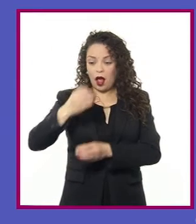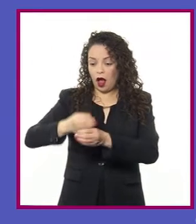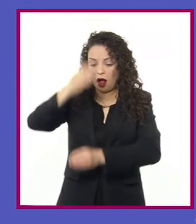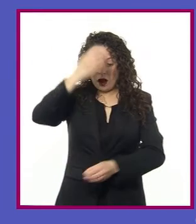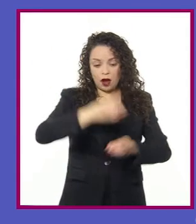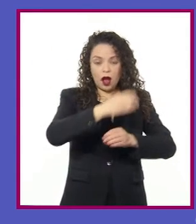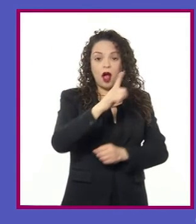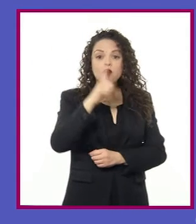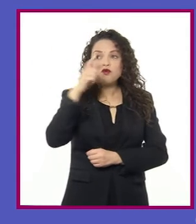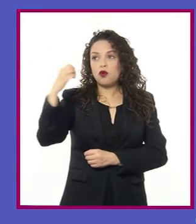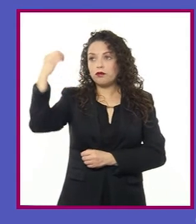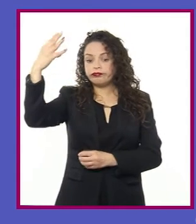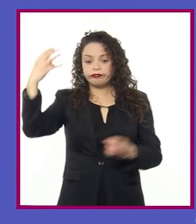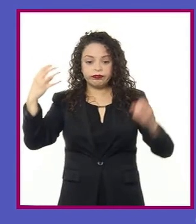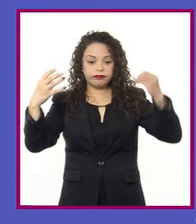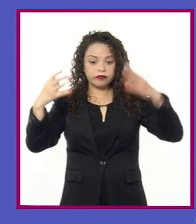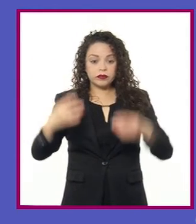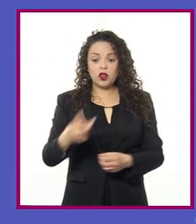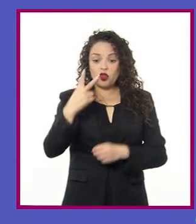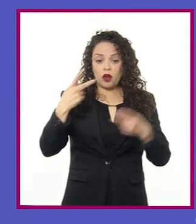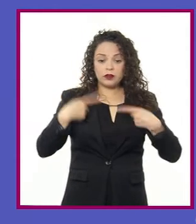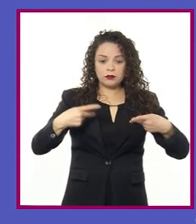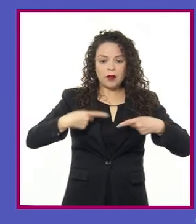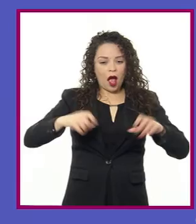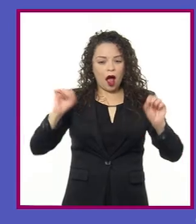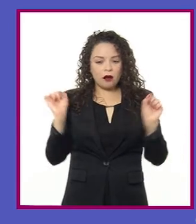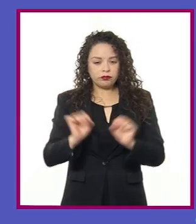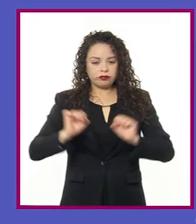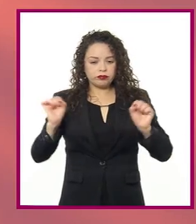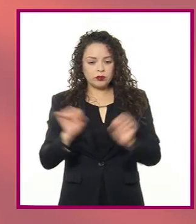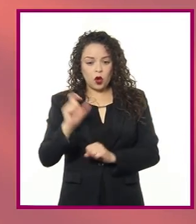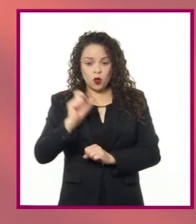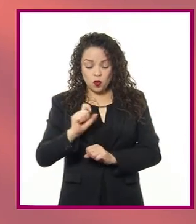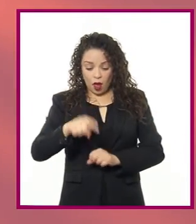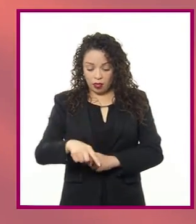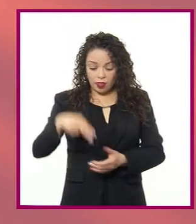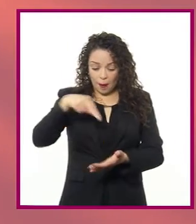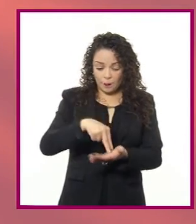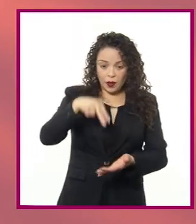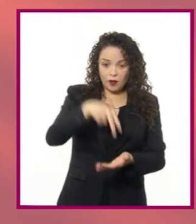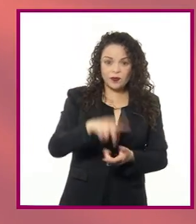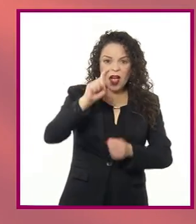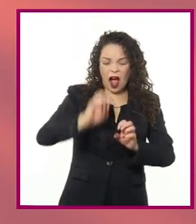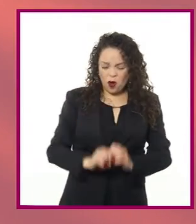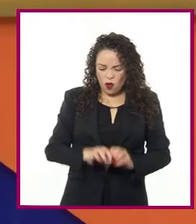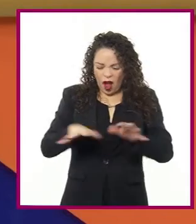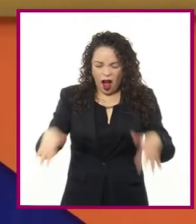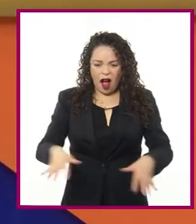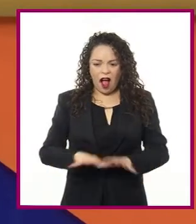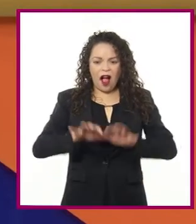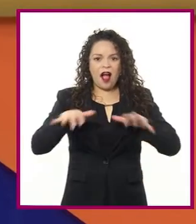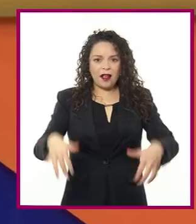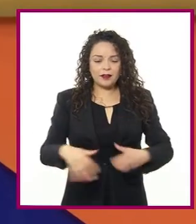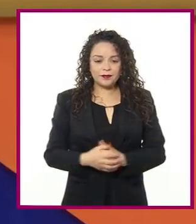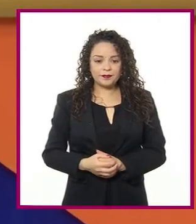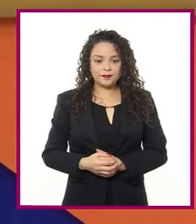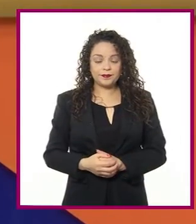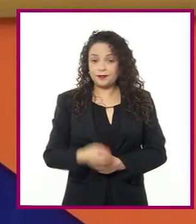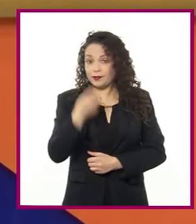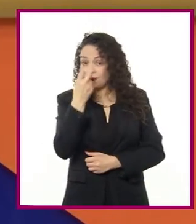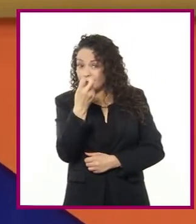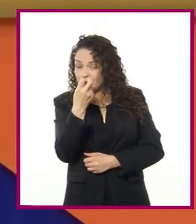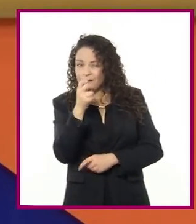2 personas que corren y se salpican entre sí al pisar los charcos. En esta viñeta, los colores deben